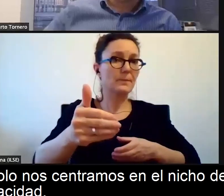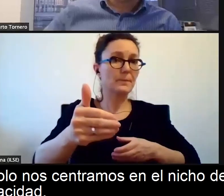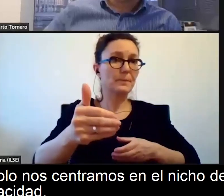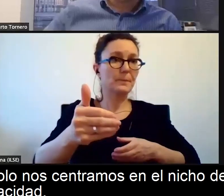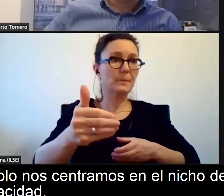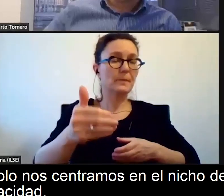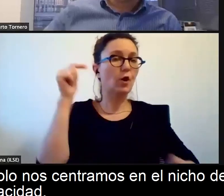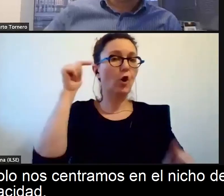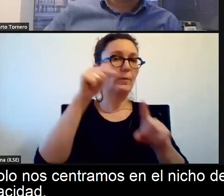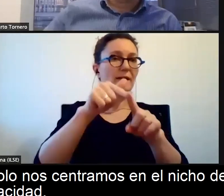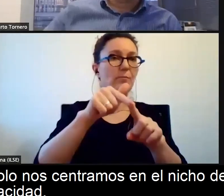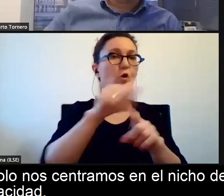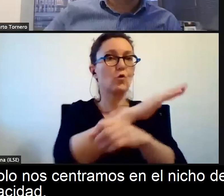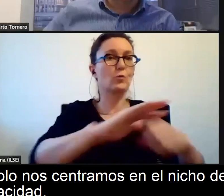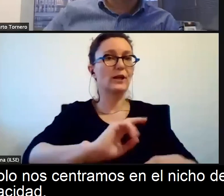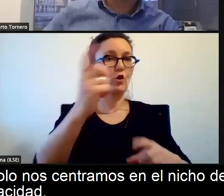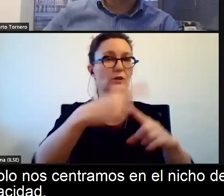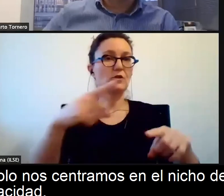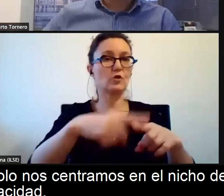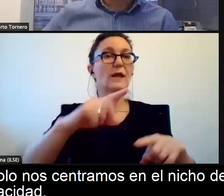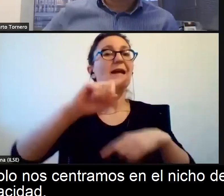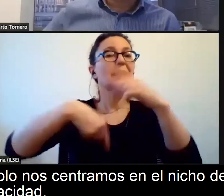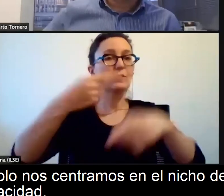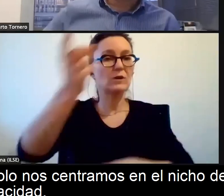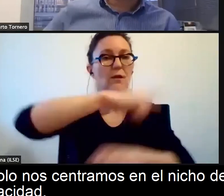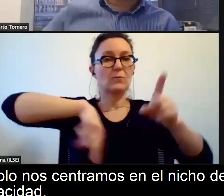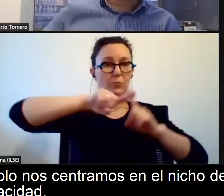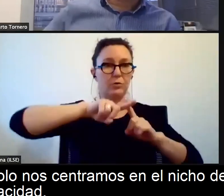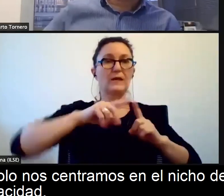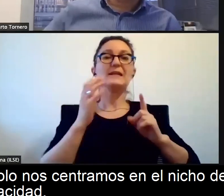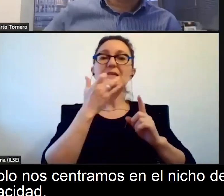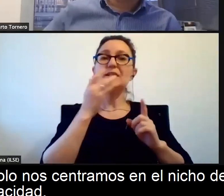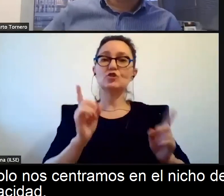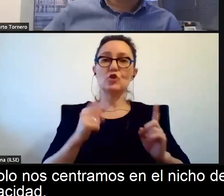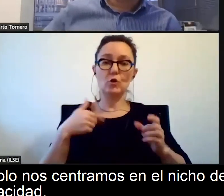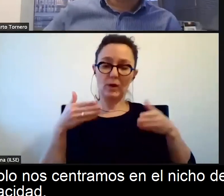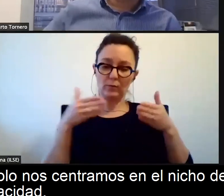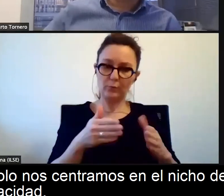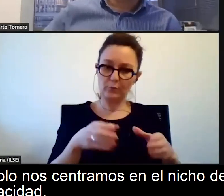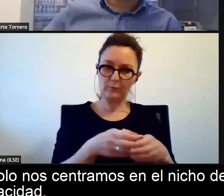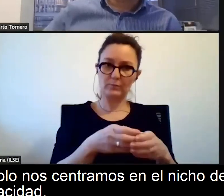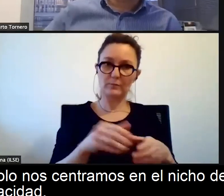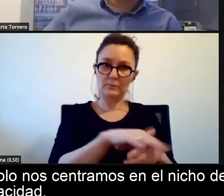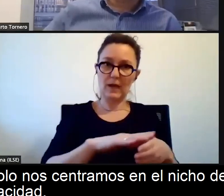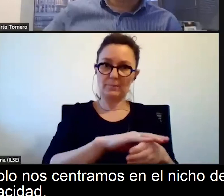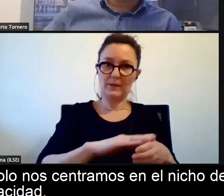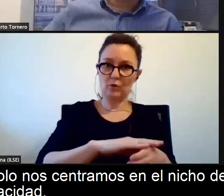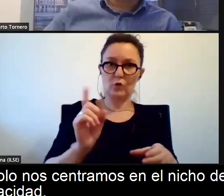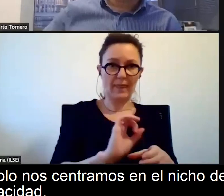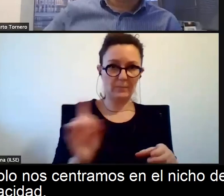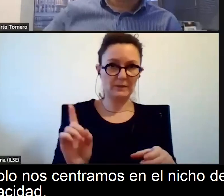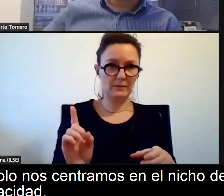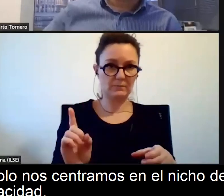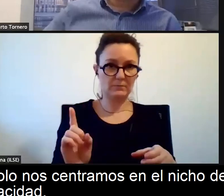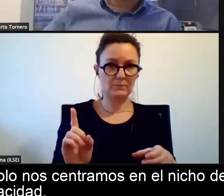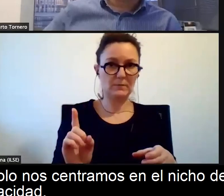muy superior que si solo nos centramos permanentemente en el nicho, creo yo. Sí que es cierto que hay modelos, que sé, por ejemplo, un exoesqueleto. Seguramente ahí nos centramos en el nicho